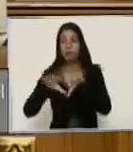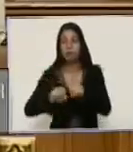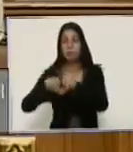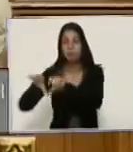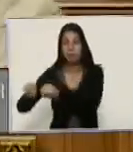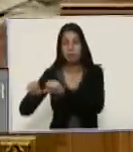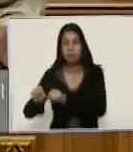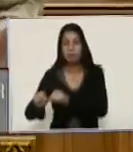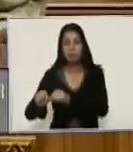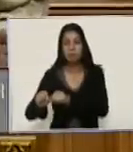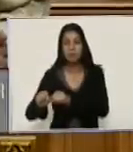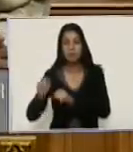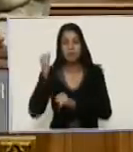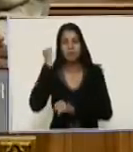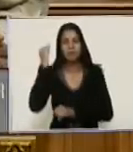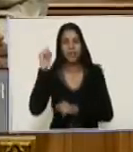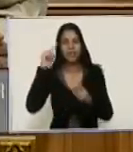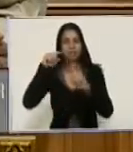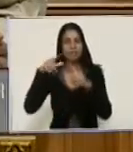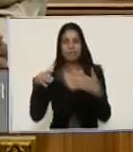coltán. Esa es la idea.